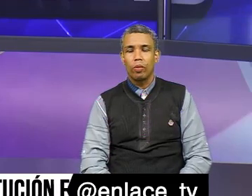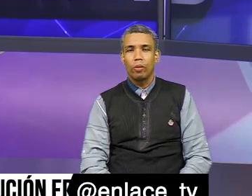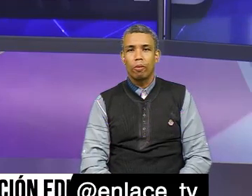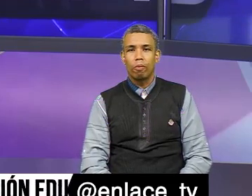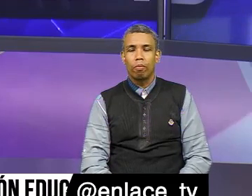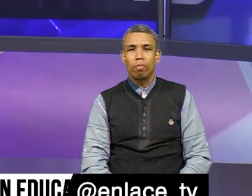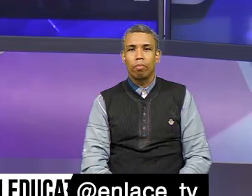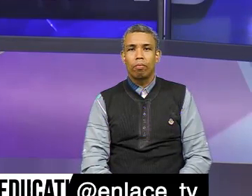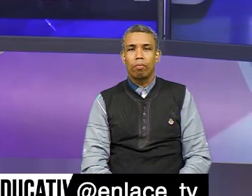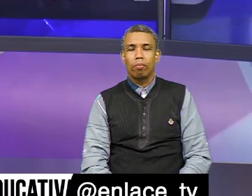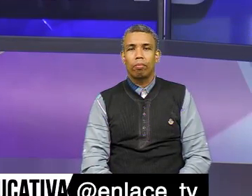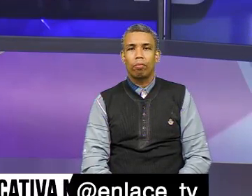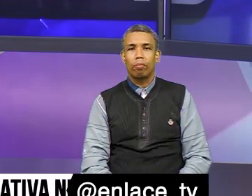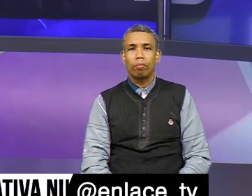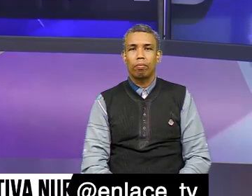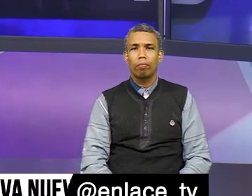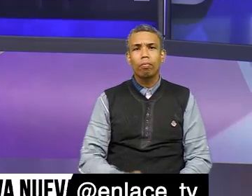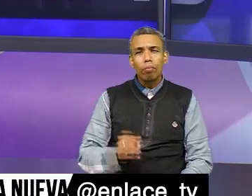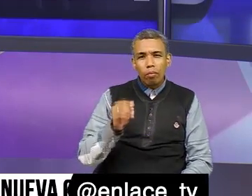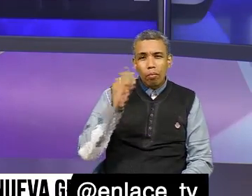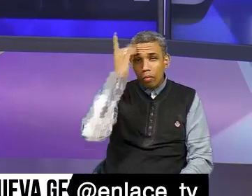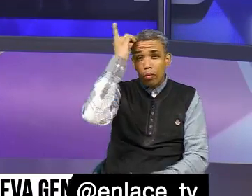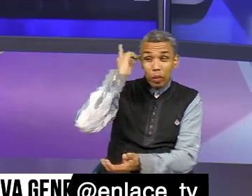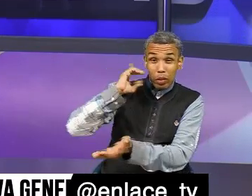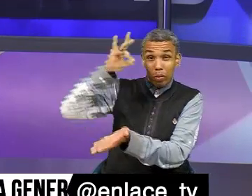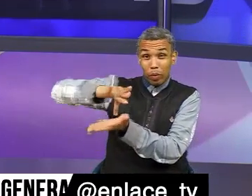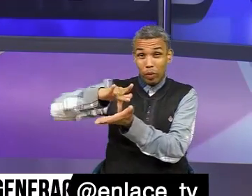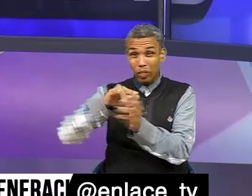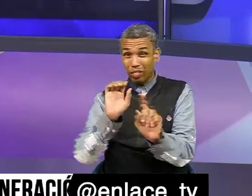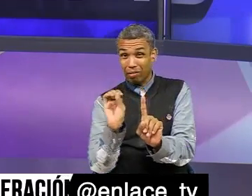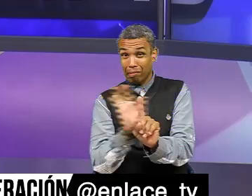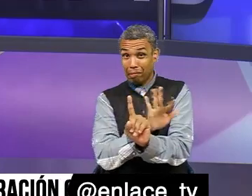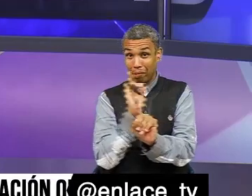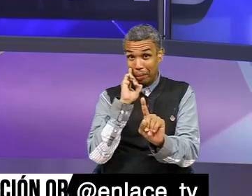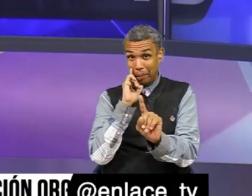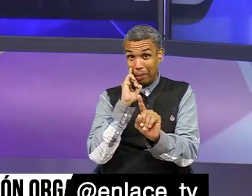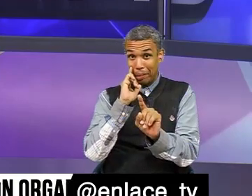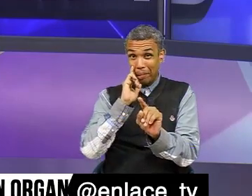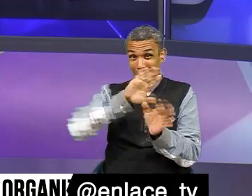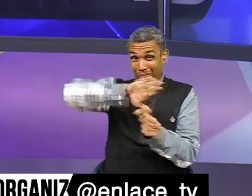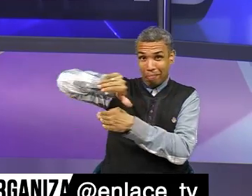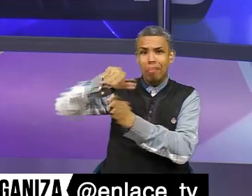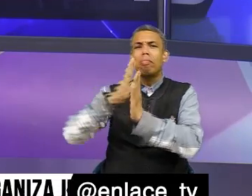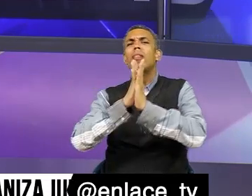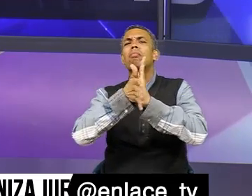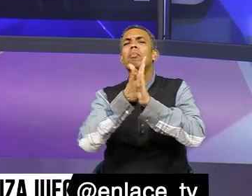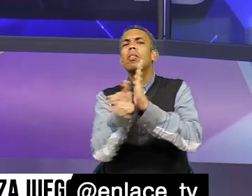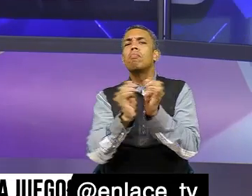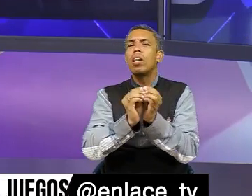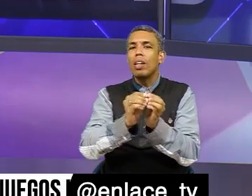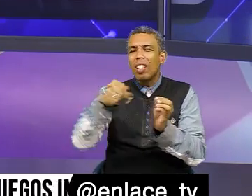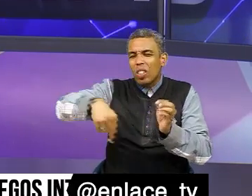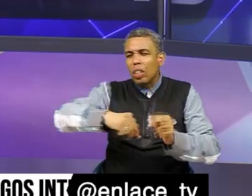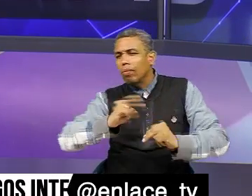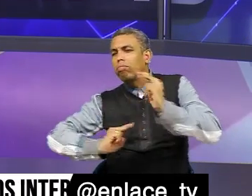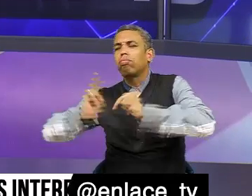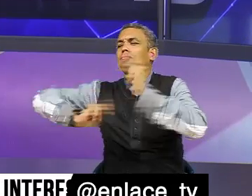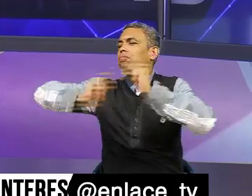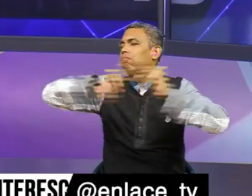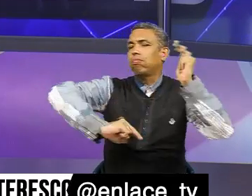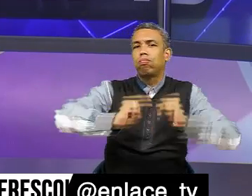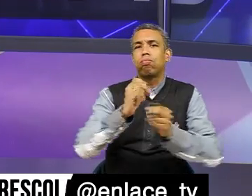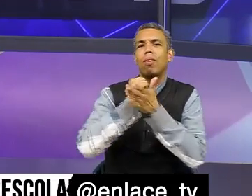Y es que durante su visita al vecino corregimiento, el mandatario anunció que próximamente se abrirá licitación para construcción de colegios en La Fortuna y